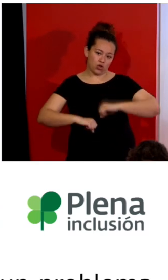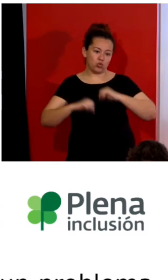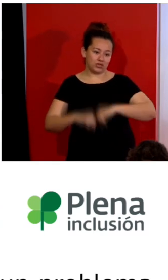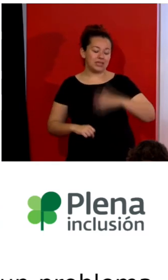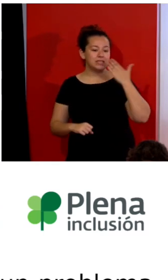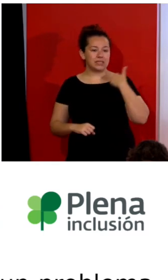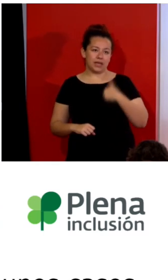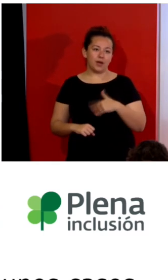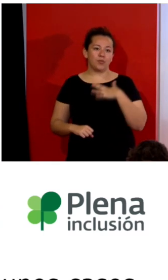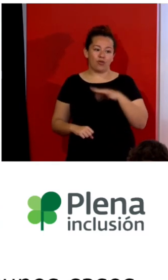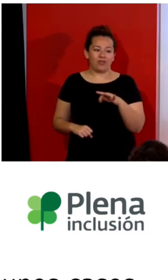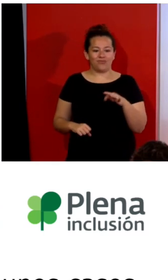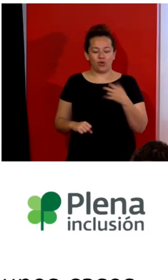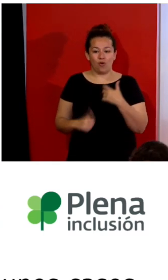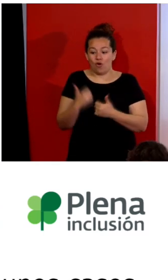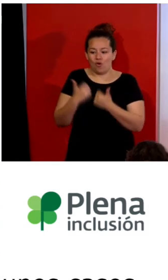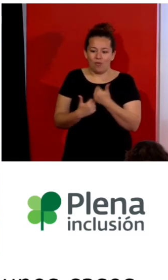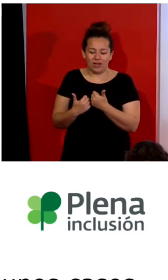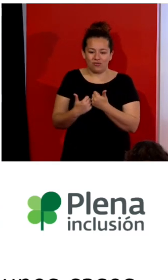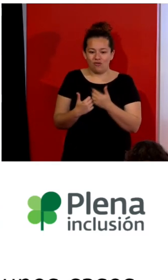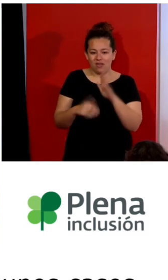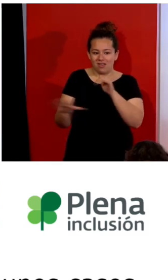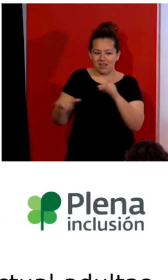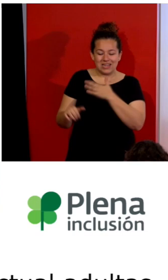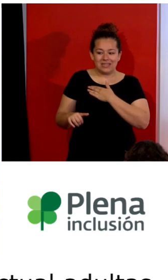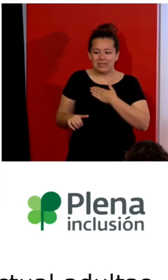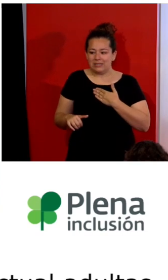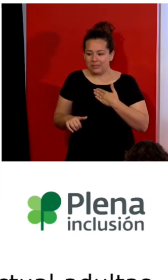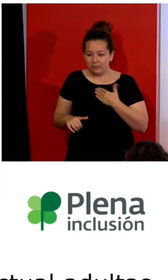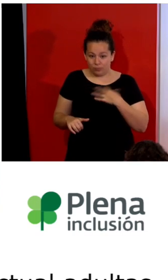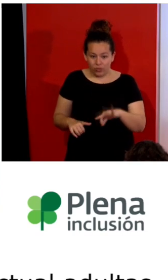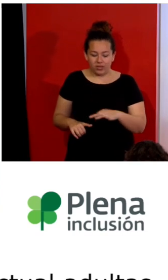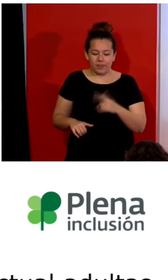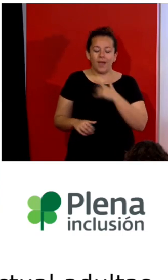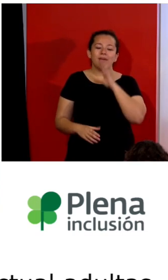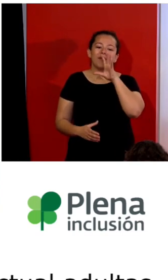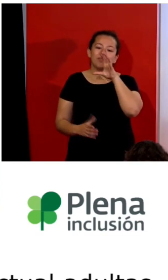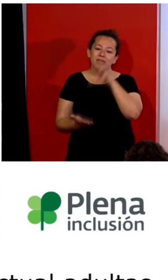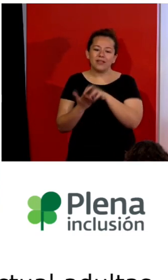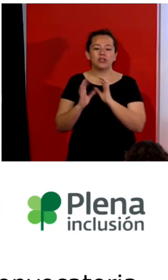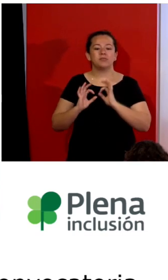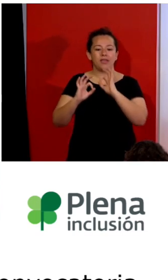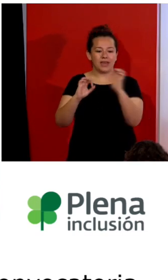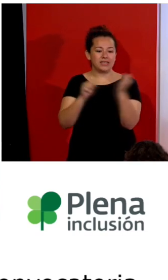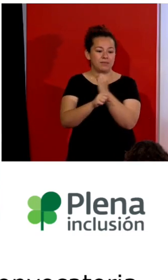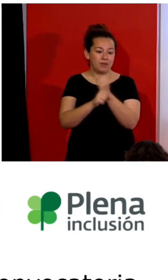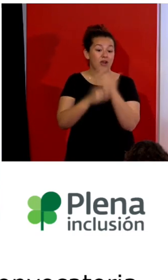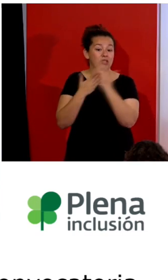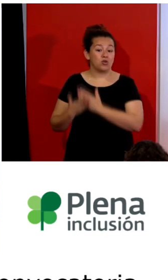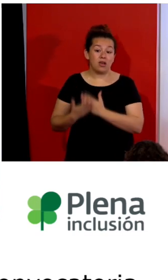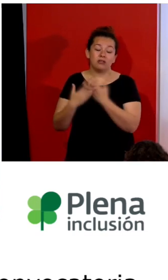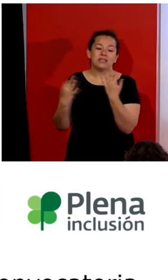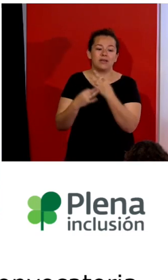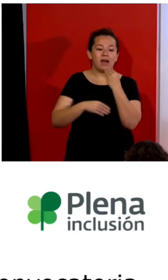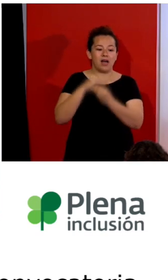eran susceptibles de presentarse a esta convocatoria habían estudiado en centros especiales de empleo. De modo que tuvimos que hacer una